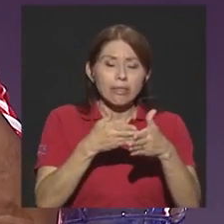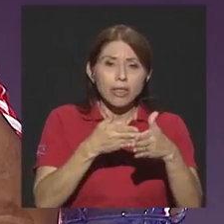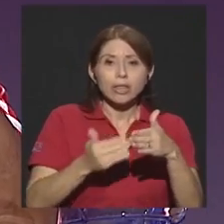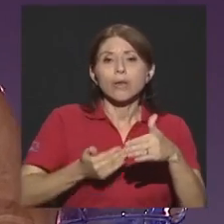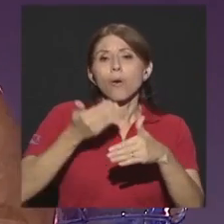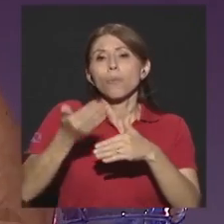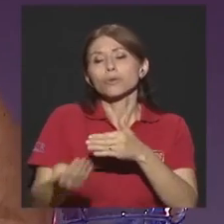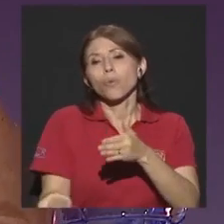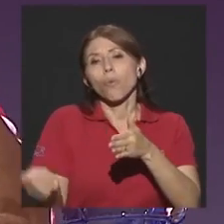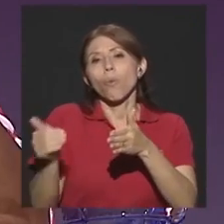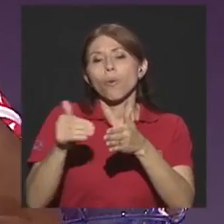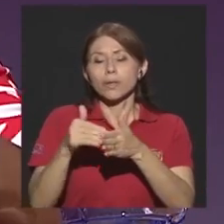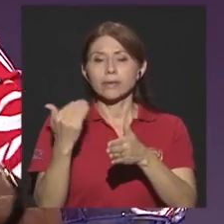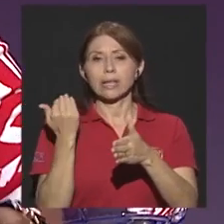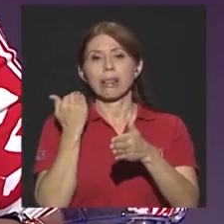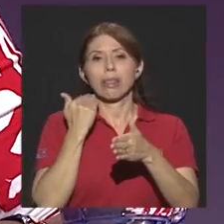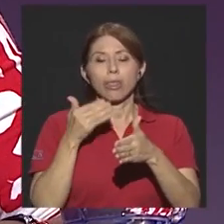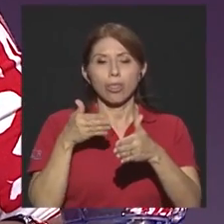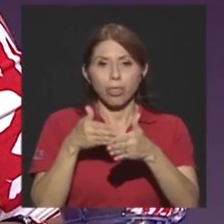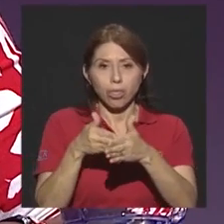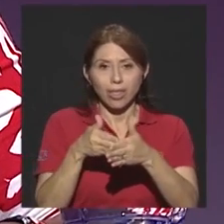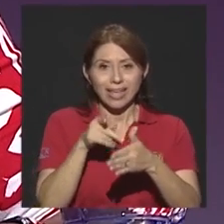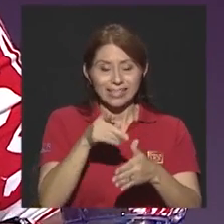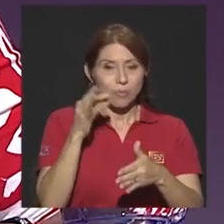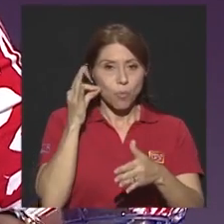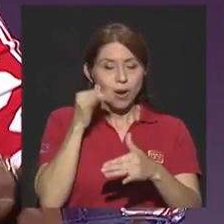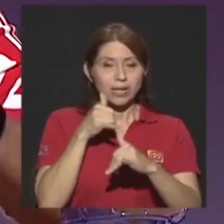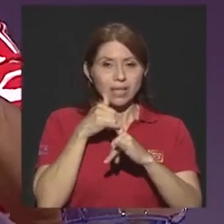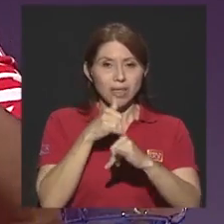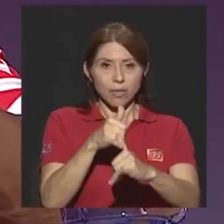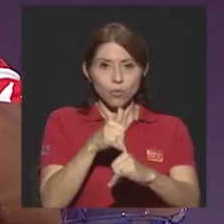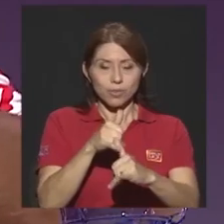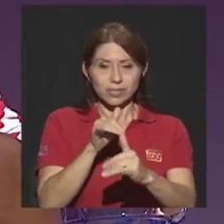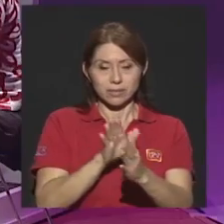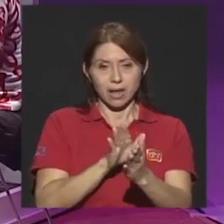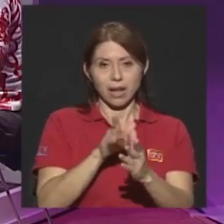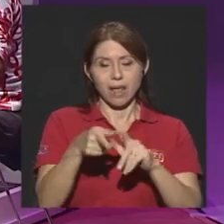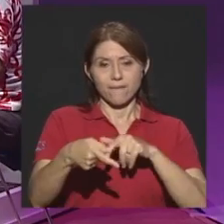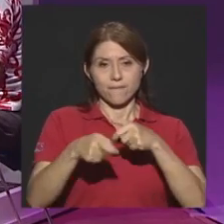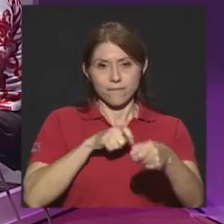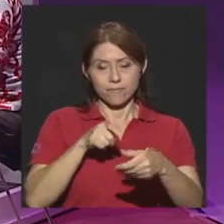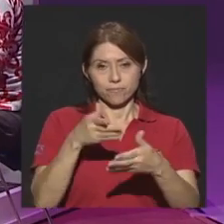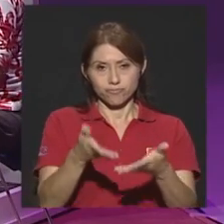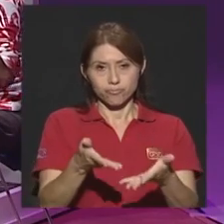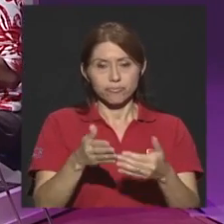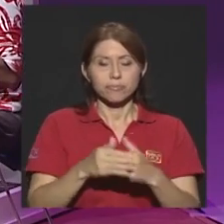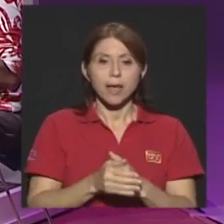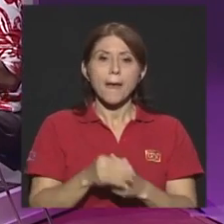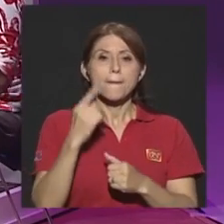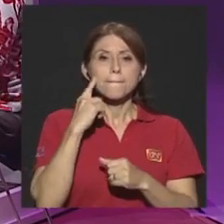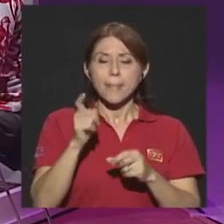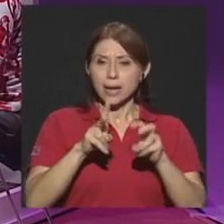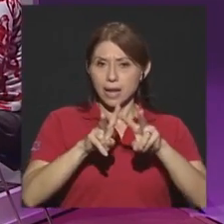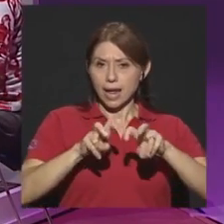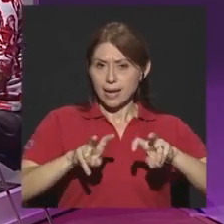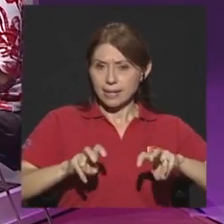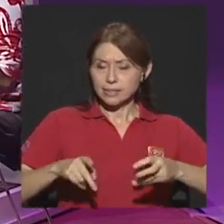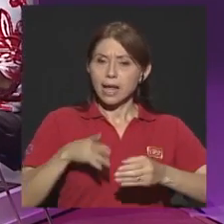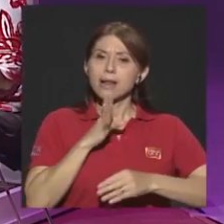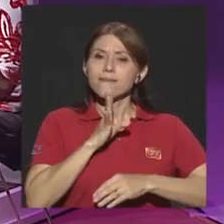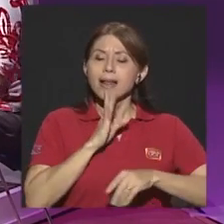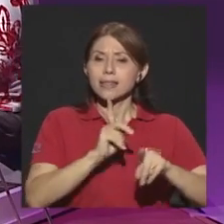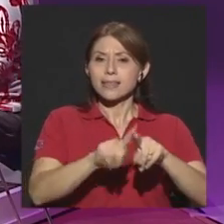la violencia de la que se sienten objeto. Bueno, para analizar estos diferentes aspectos de